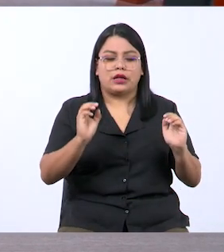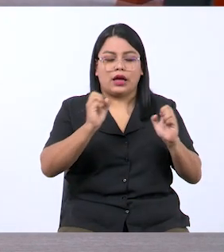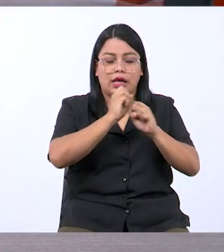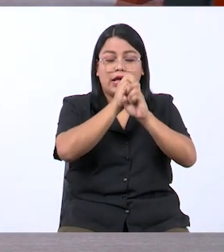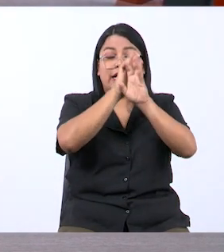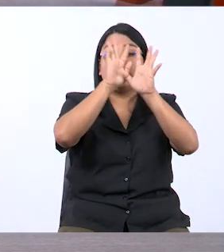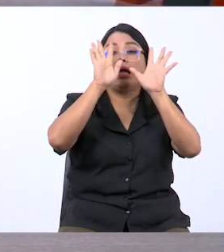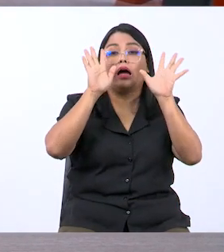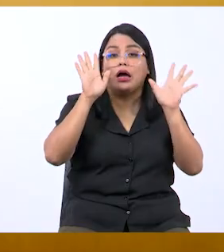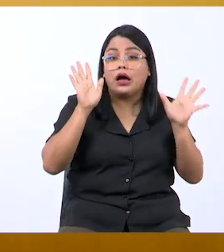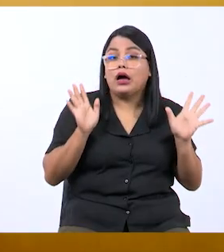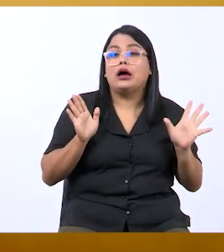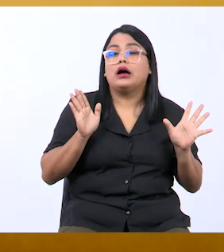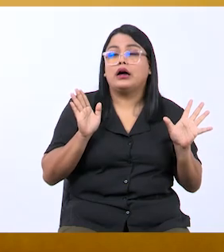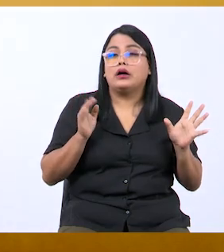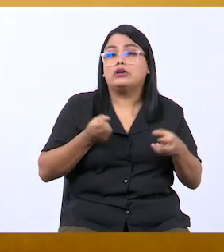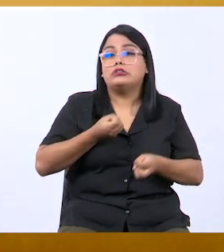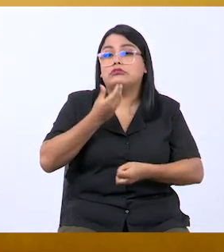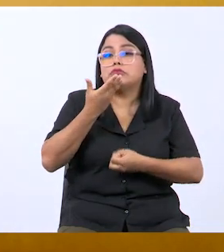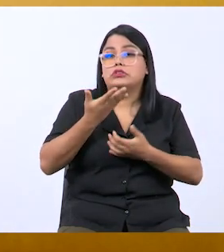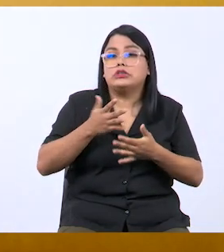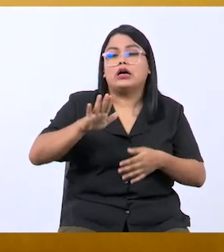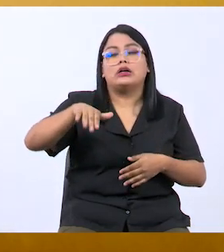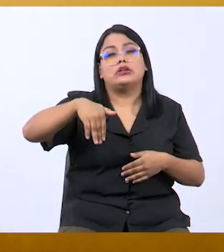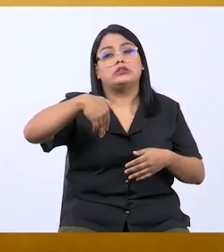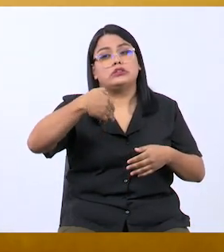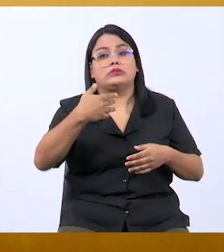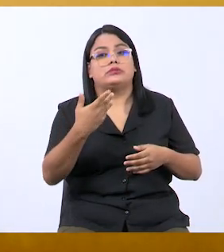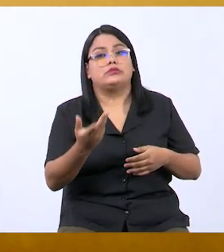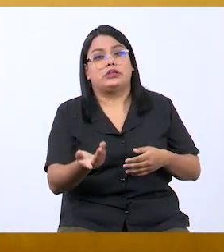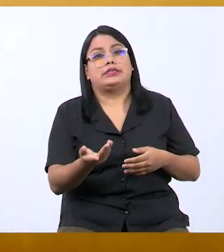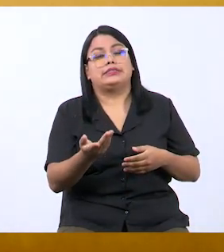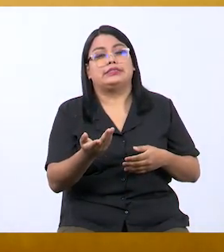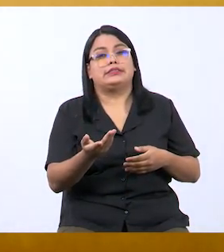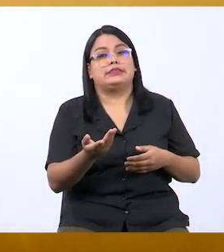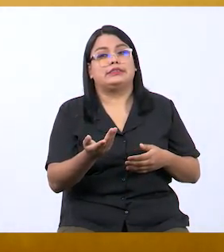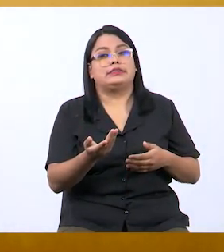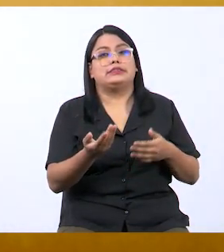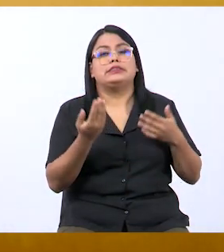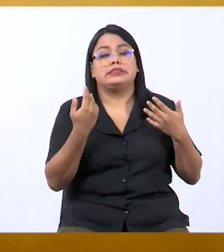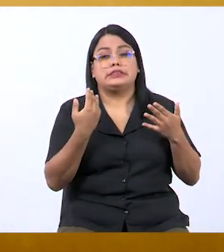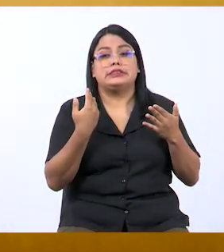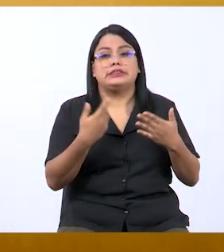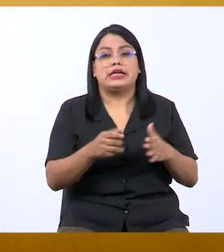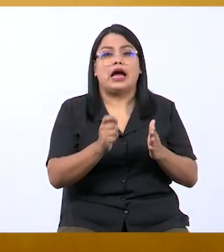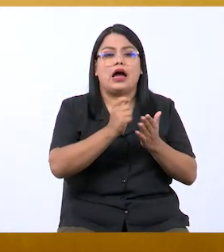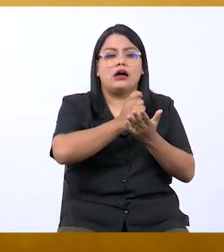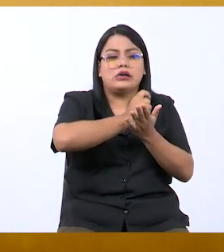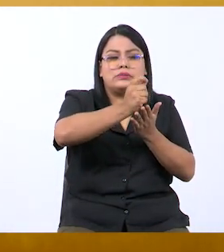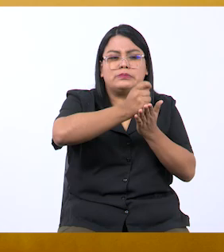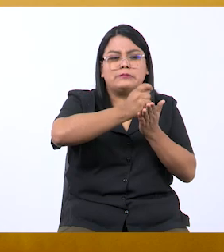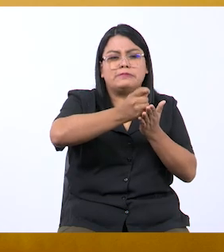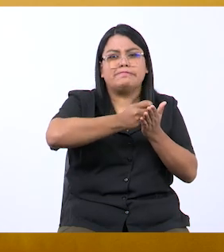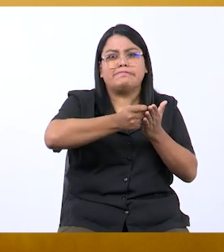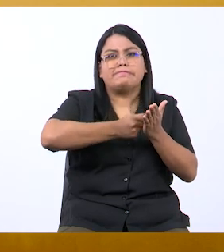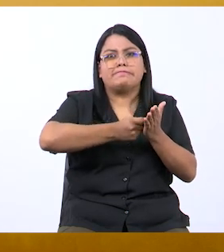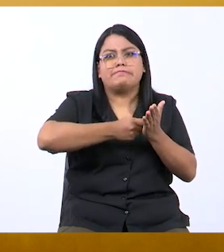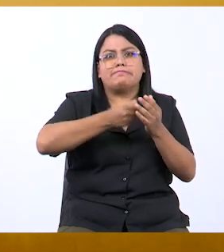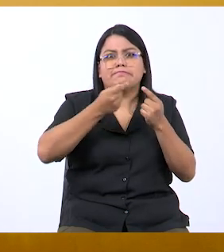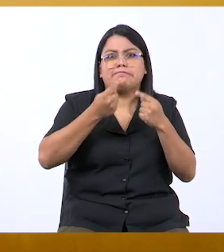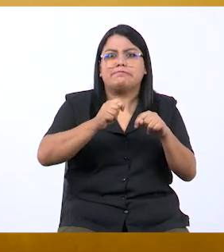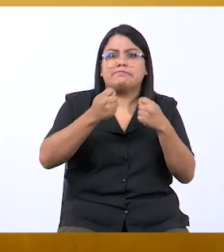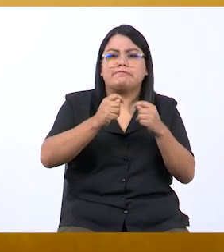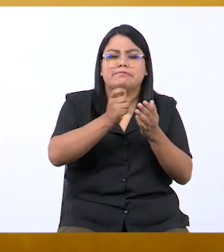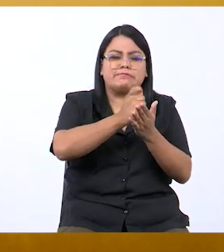tiene claridad de qué es lo que quiere escribir, pasa a la siguiente etapa, que es la de poner en juego la habilidad de escribir.